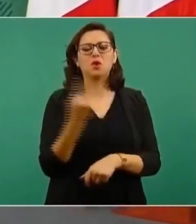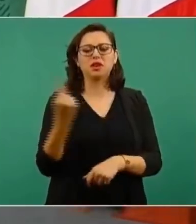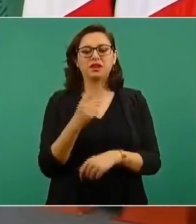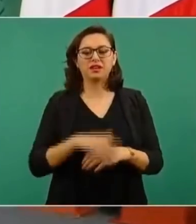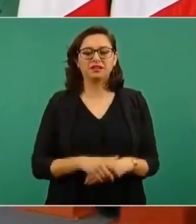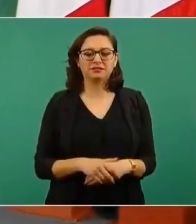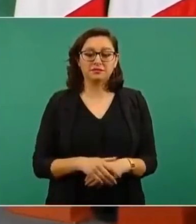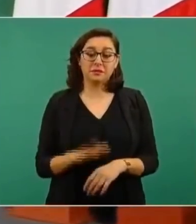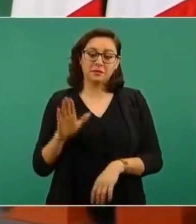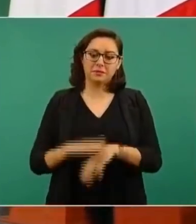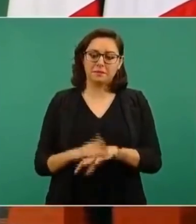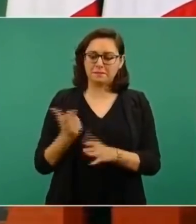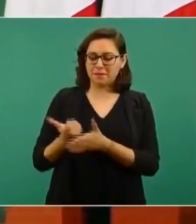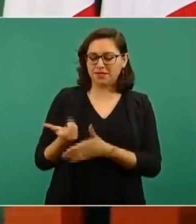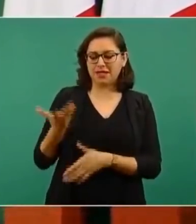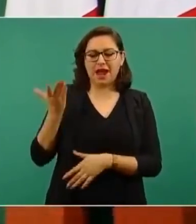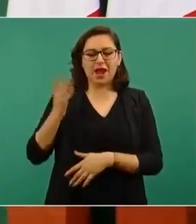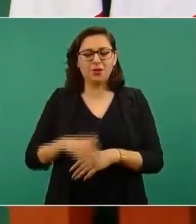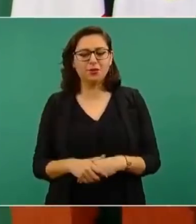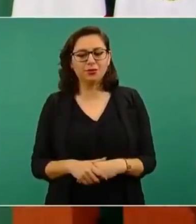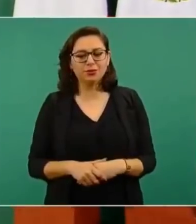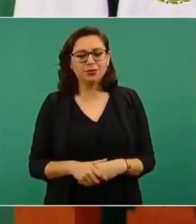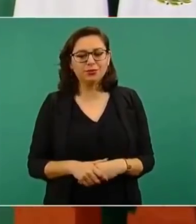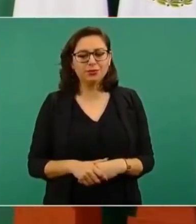Personas que recibieron hasta 10